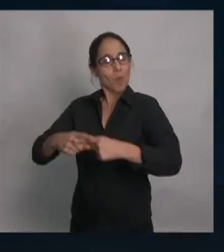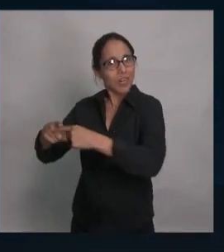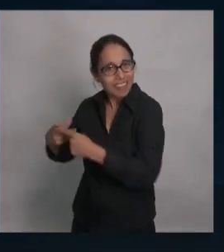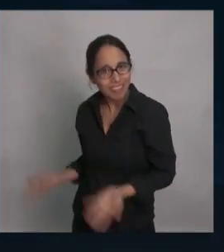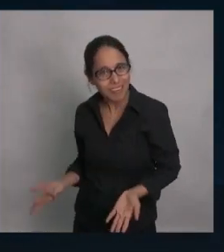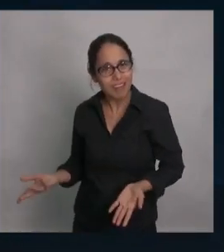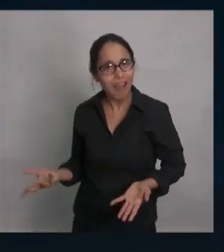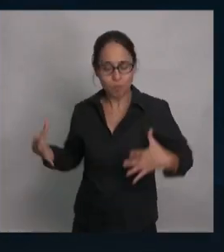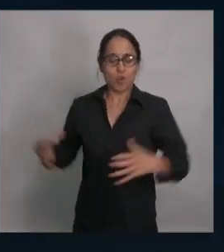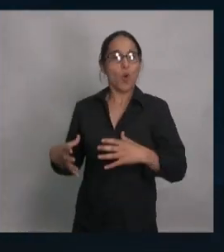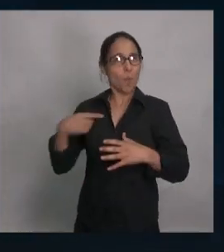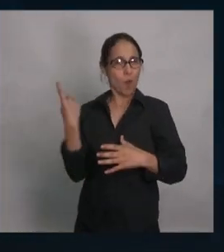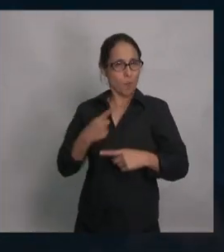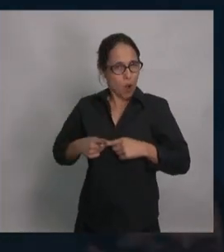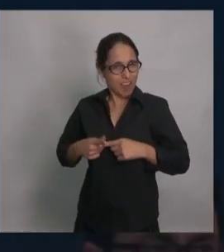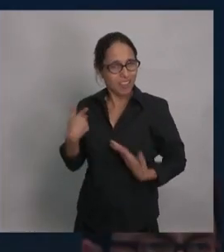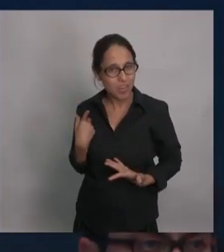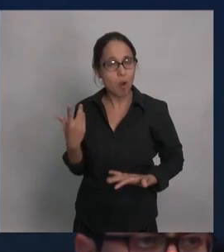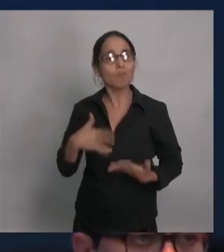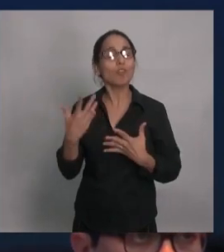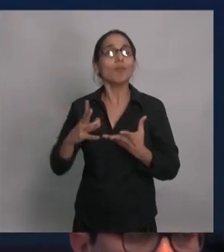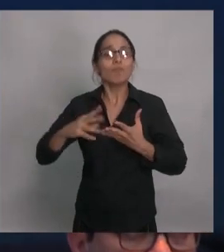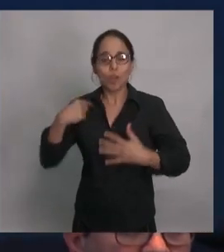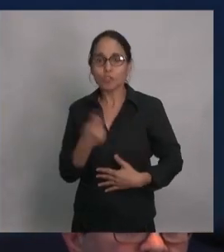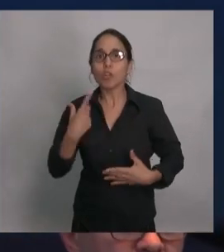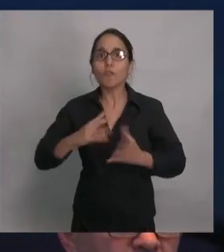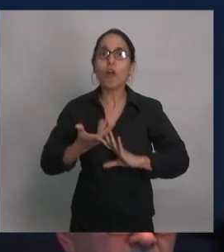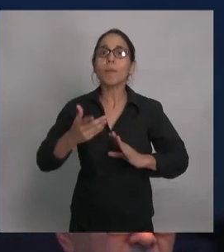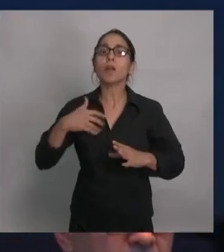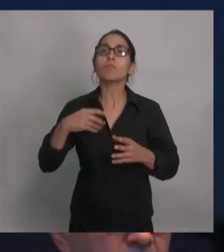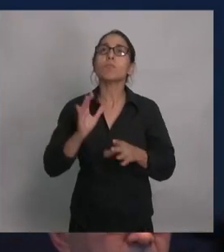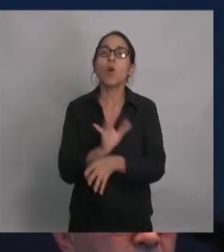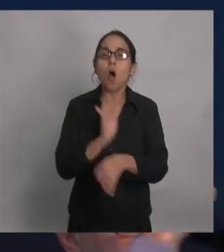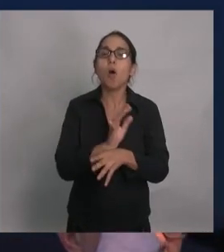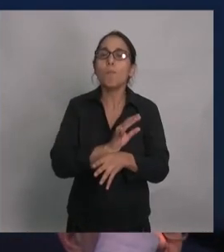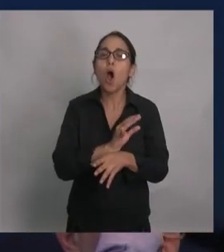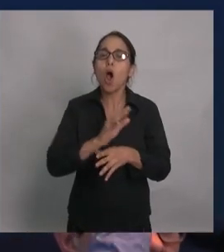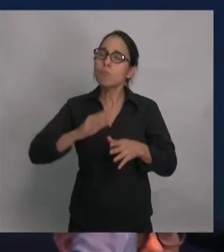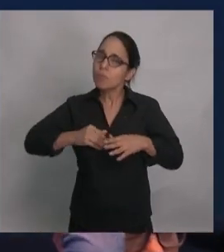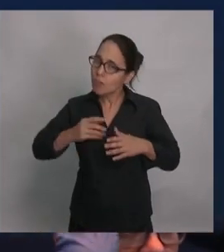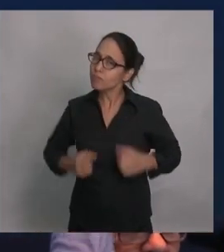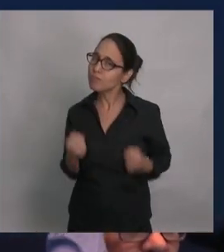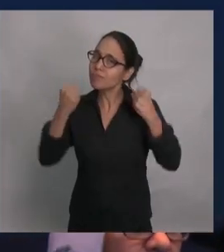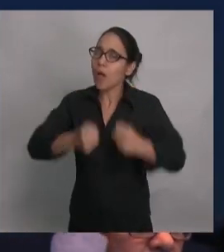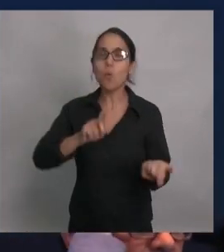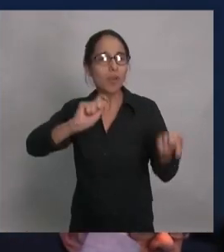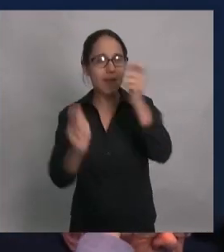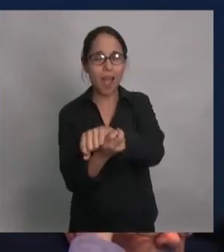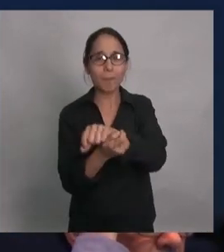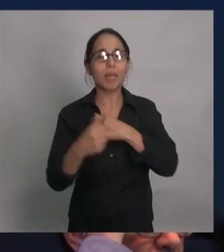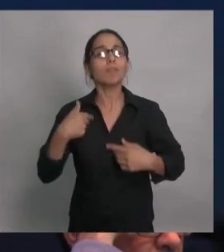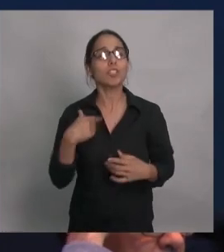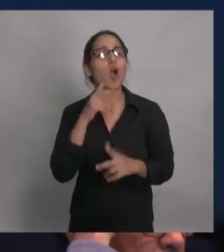Amplio. Y logramos traspasar el sentido común y correr el cerco. Y les voy a contar una anécdota. Yo siempre he sido